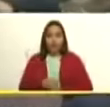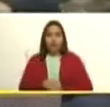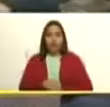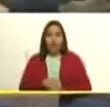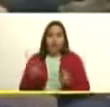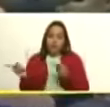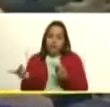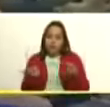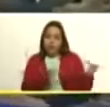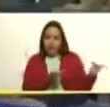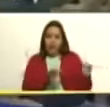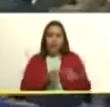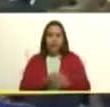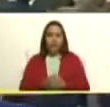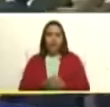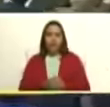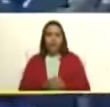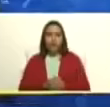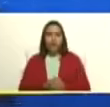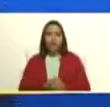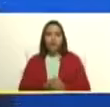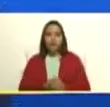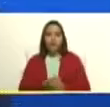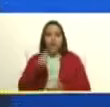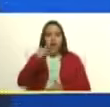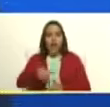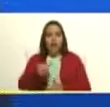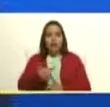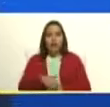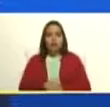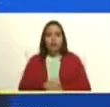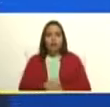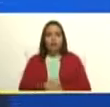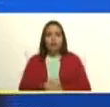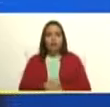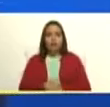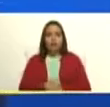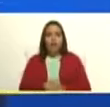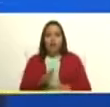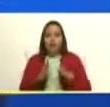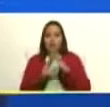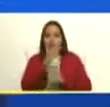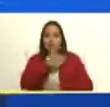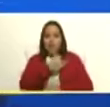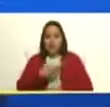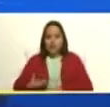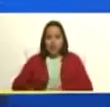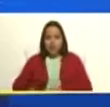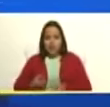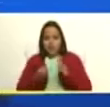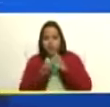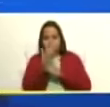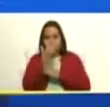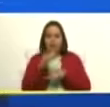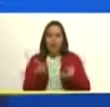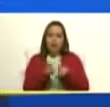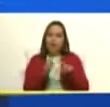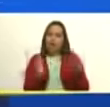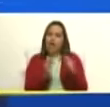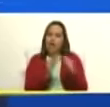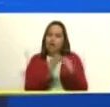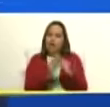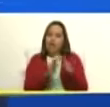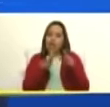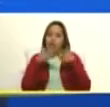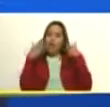Bienvenido acá al Palacio Presidencial, que más que un palacio es una casa